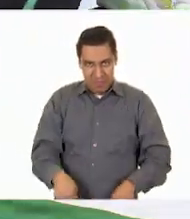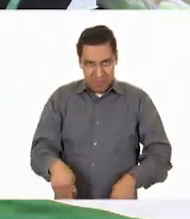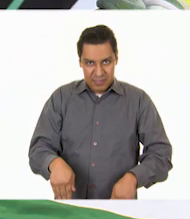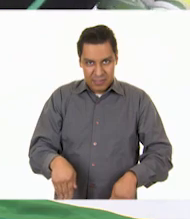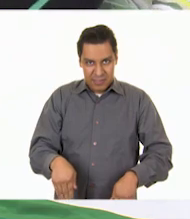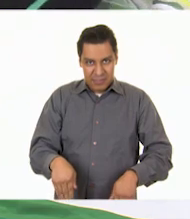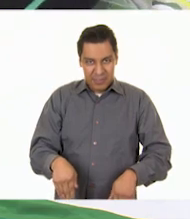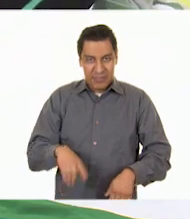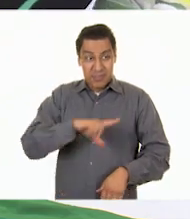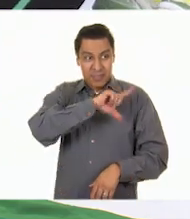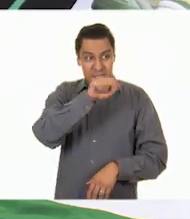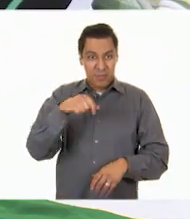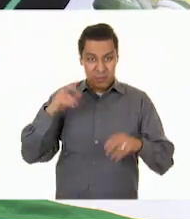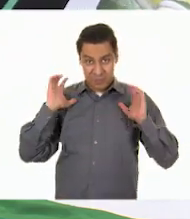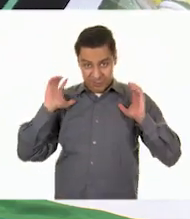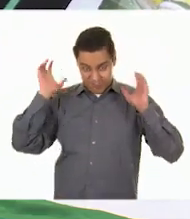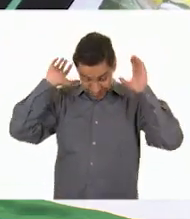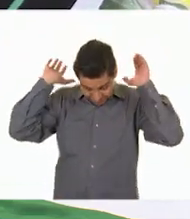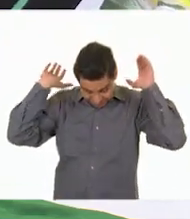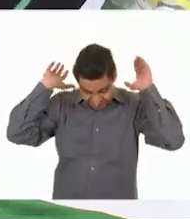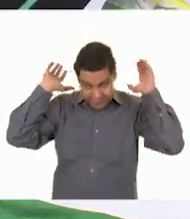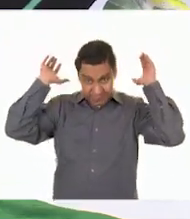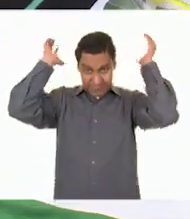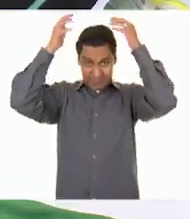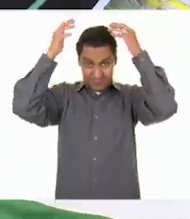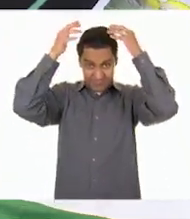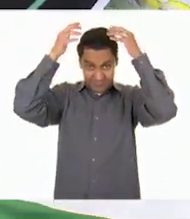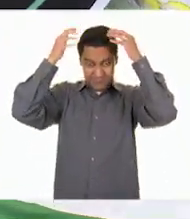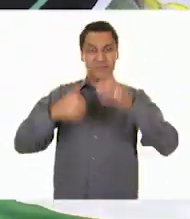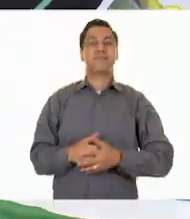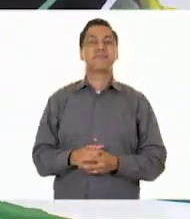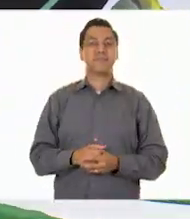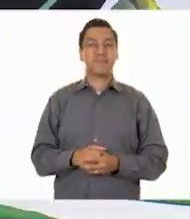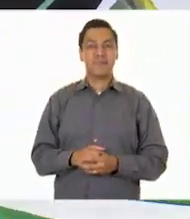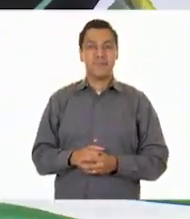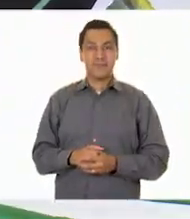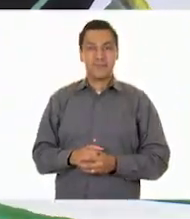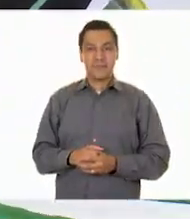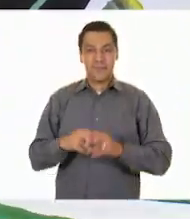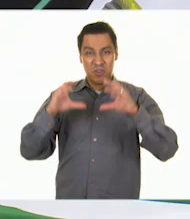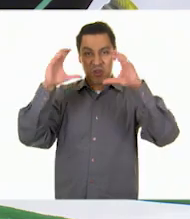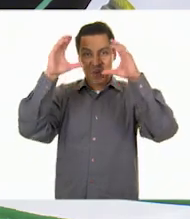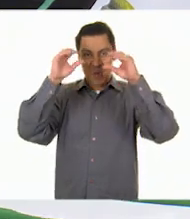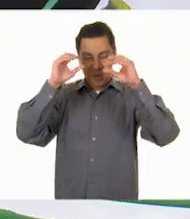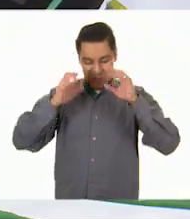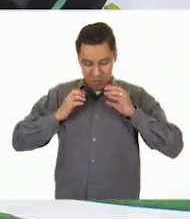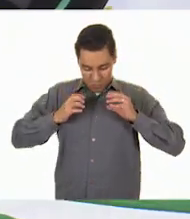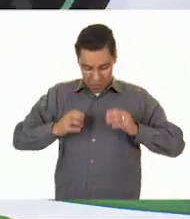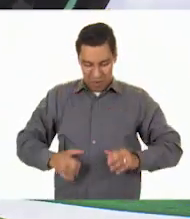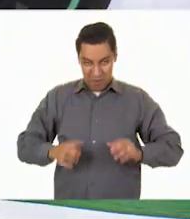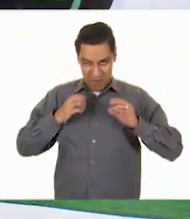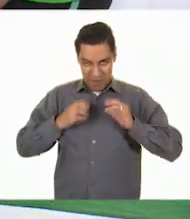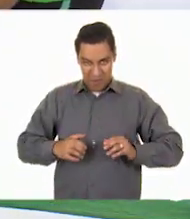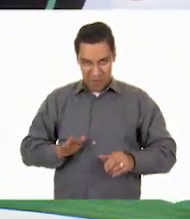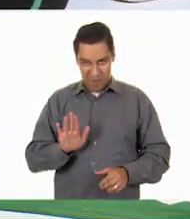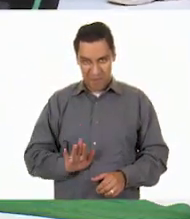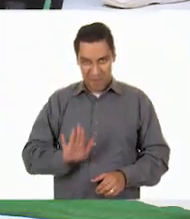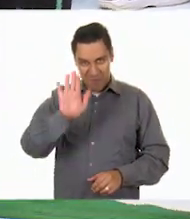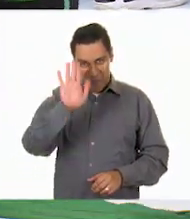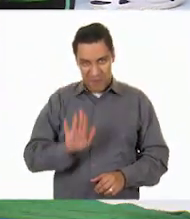en la otra mitad hoy suena divertido nuestro